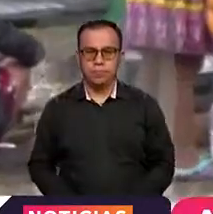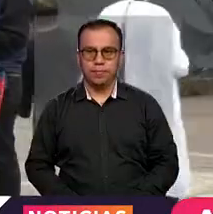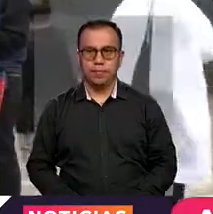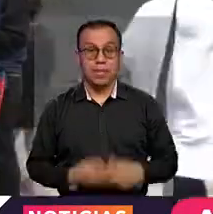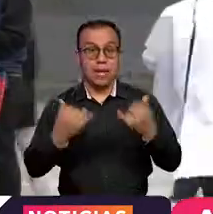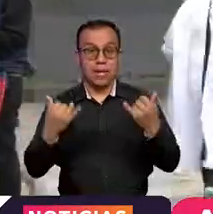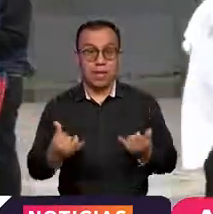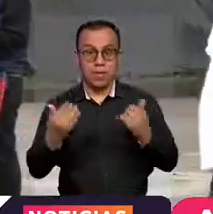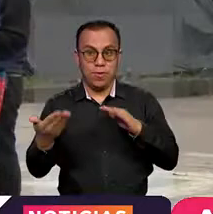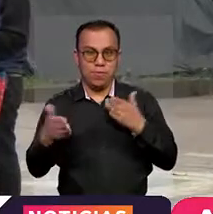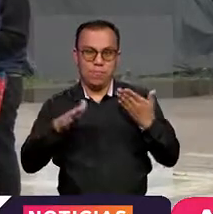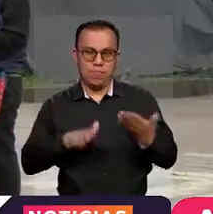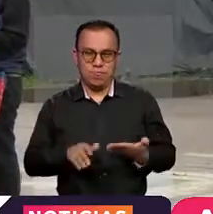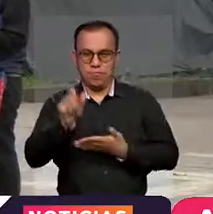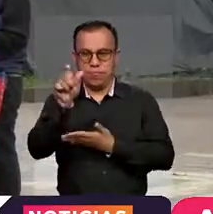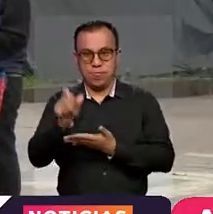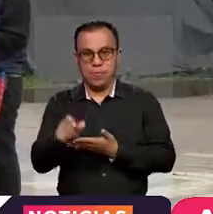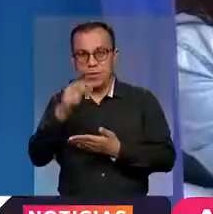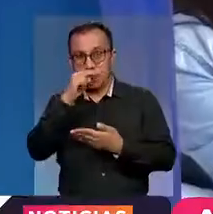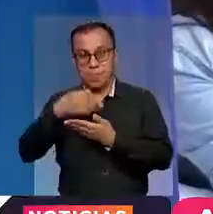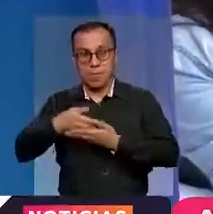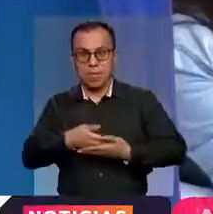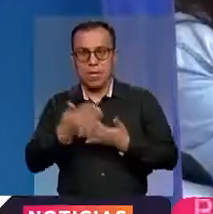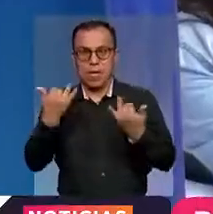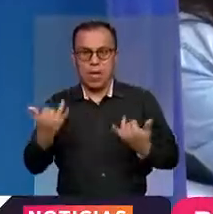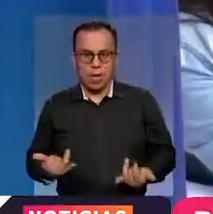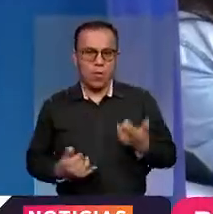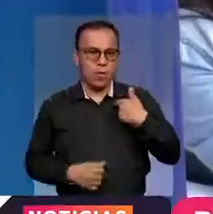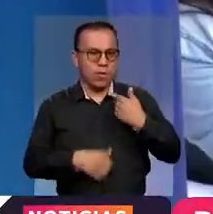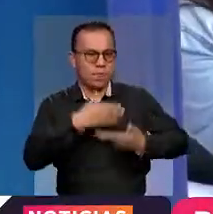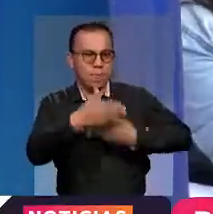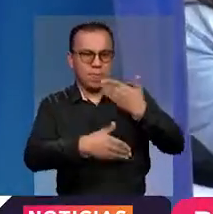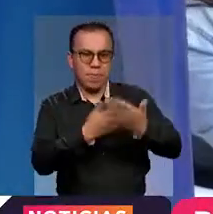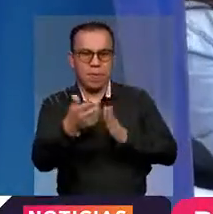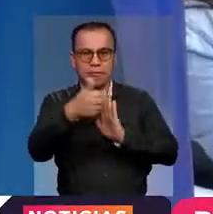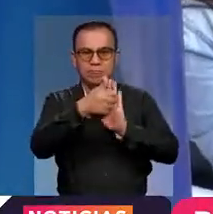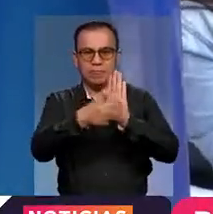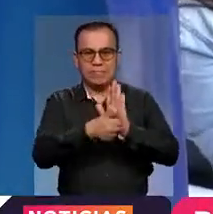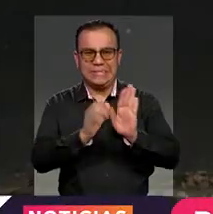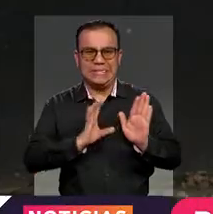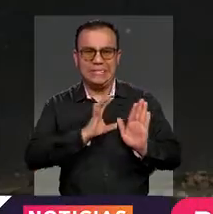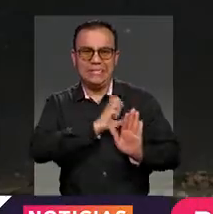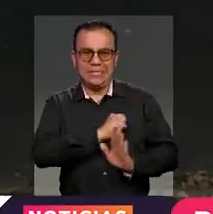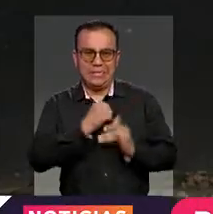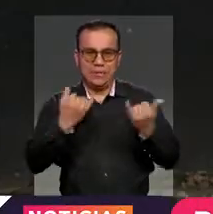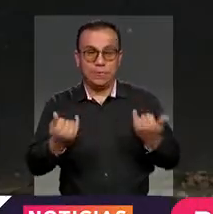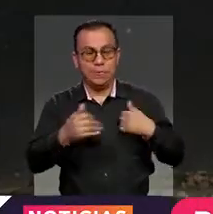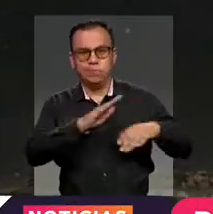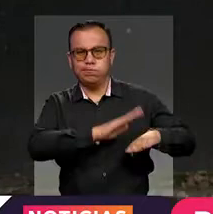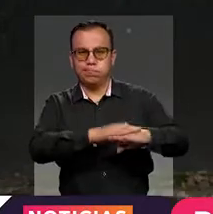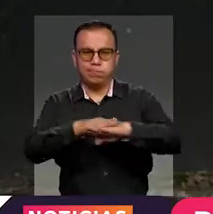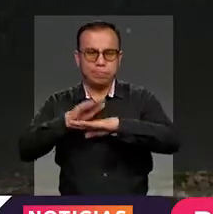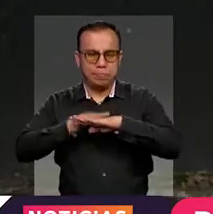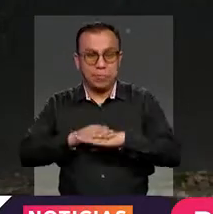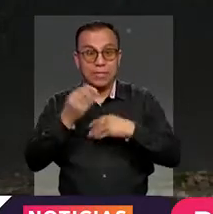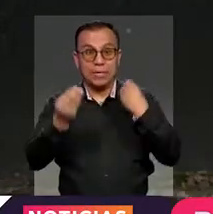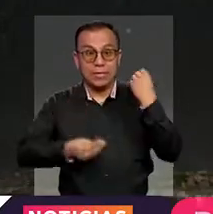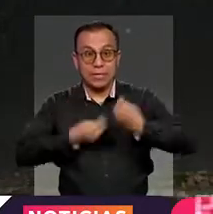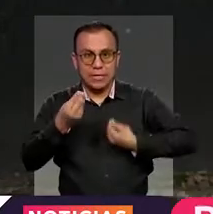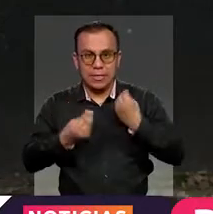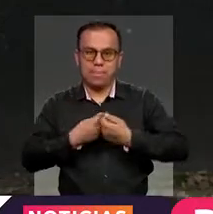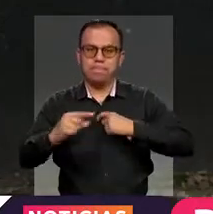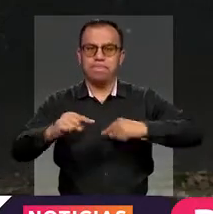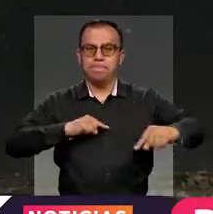fallecimiento de un menor de edad que se encontraba en el Parque Nacional, la personería hizo un llamado para evitar otra tragedia. Insistimos en hacer un llamado a